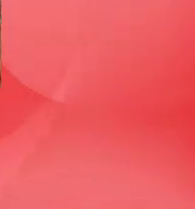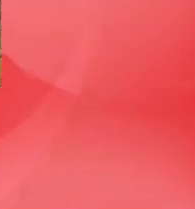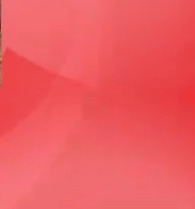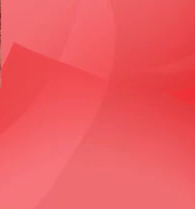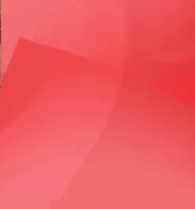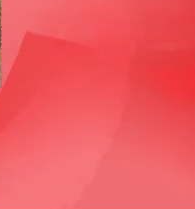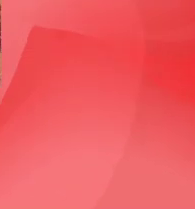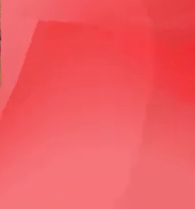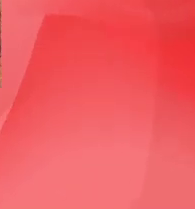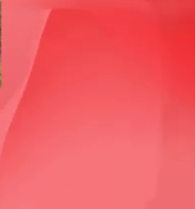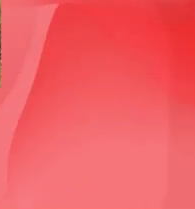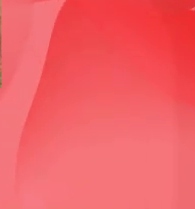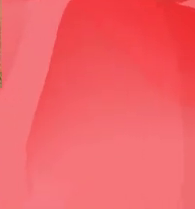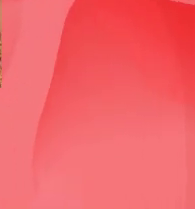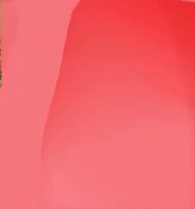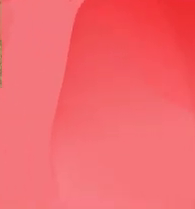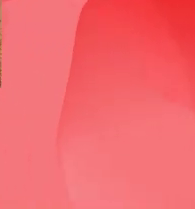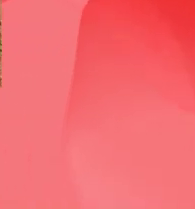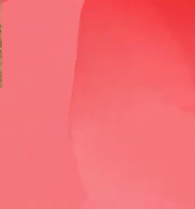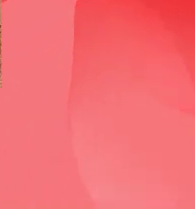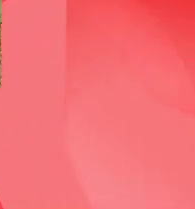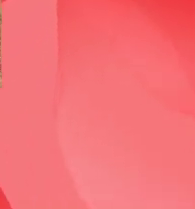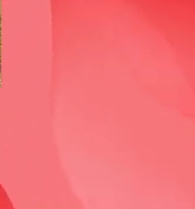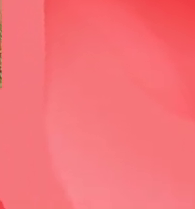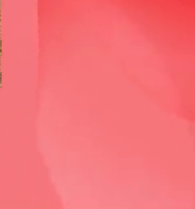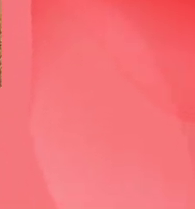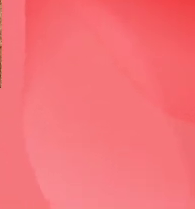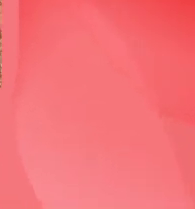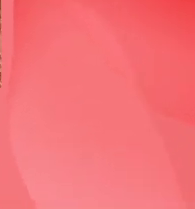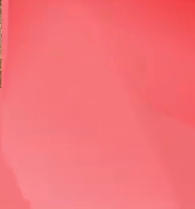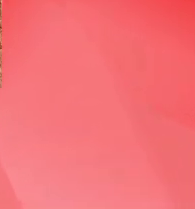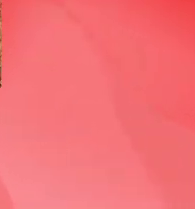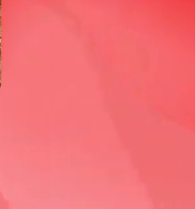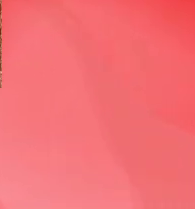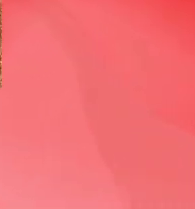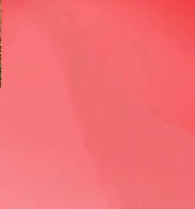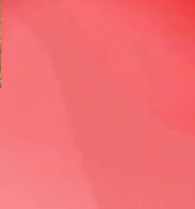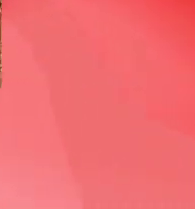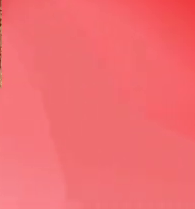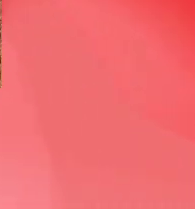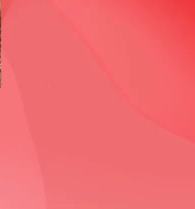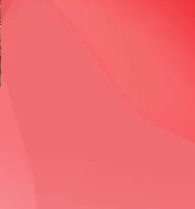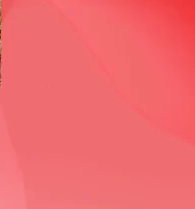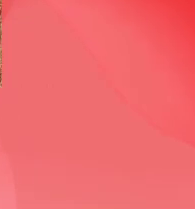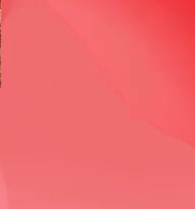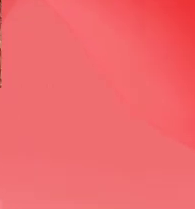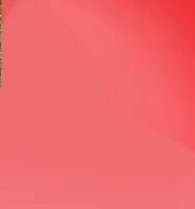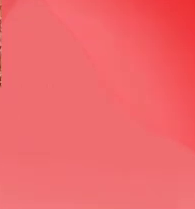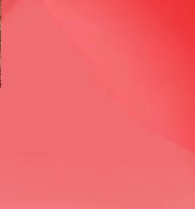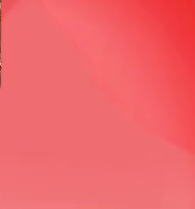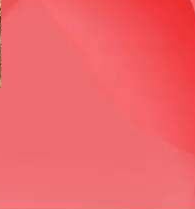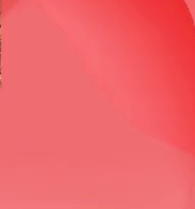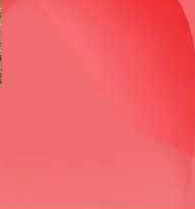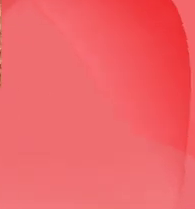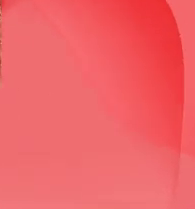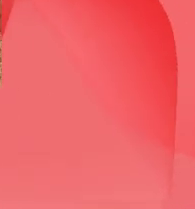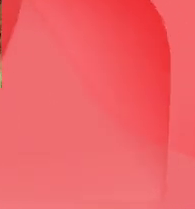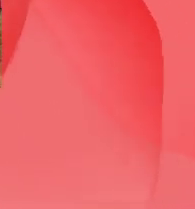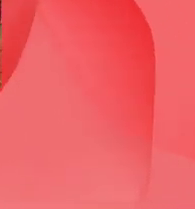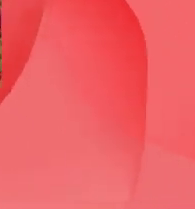Los caminos del sur, vámonos para Guerrero, porque en él falta un